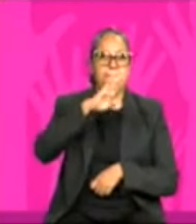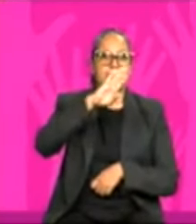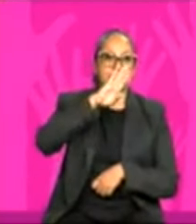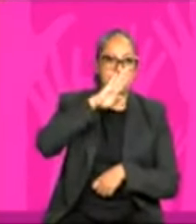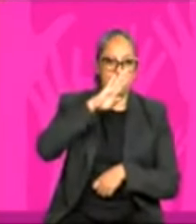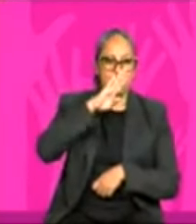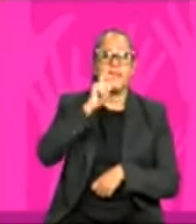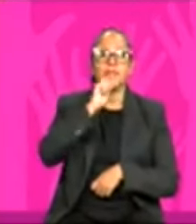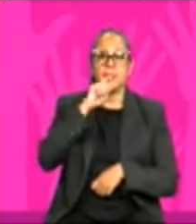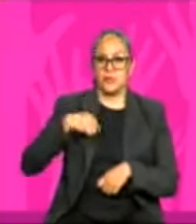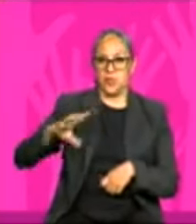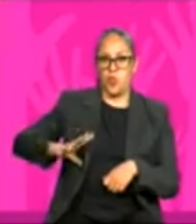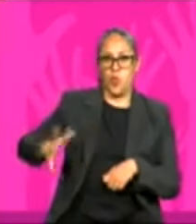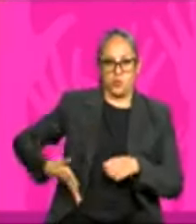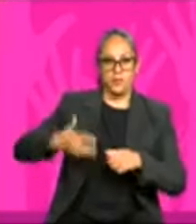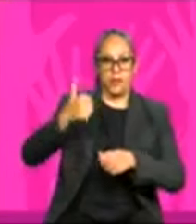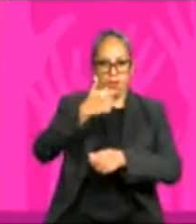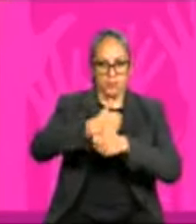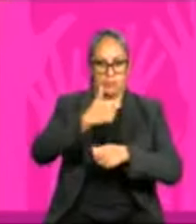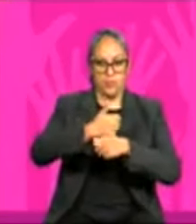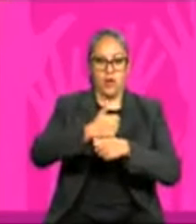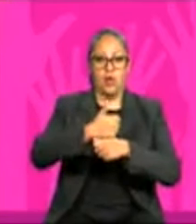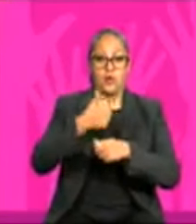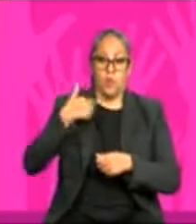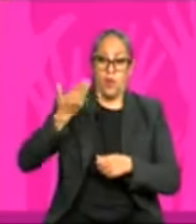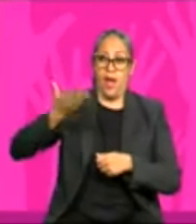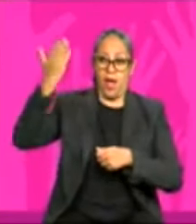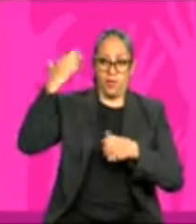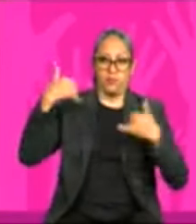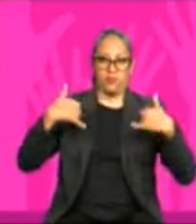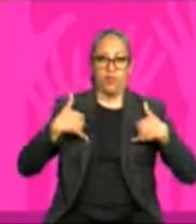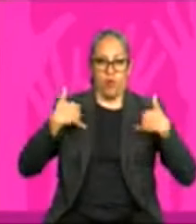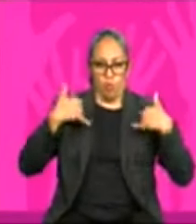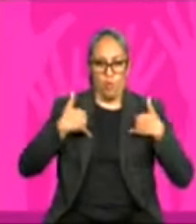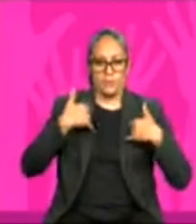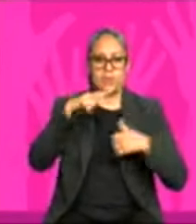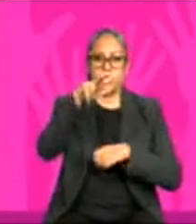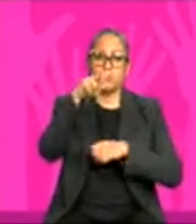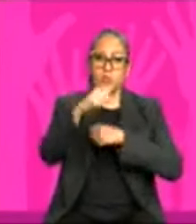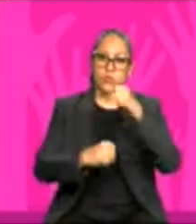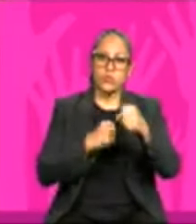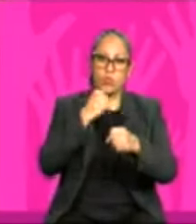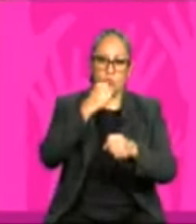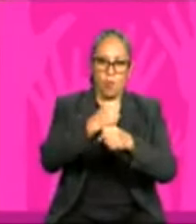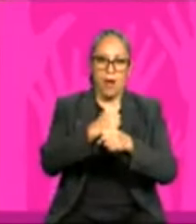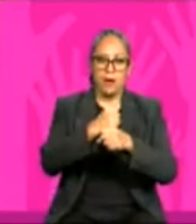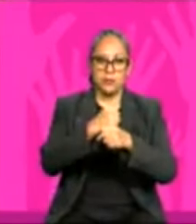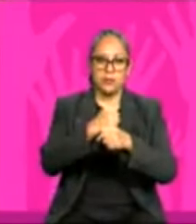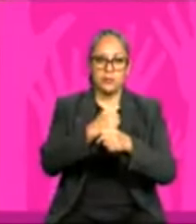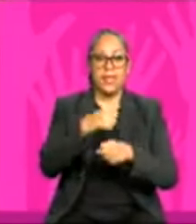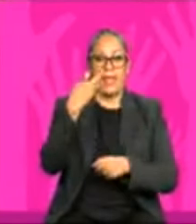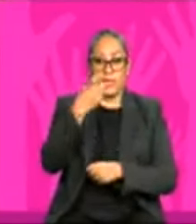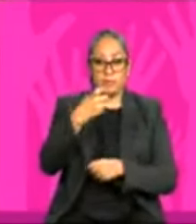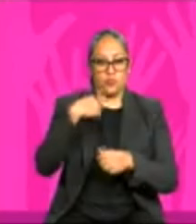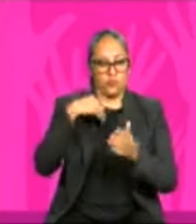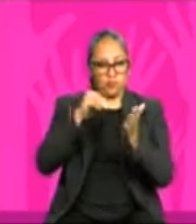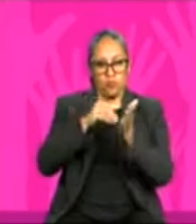orgullosamente abuela. Fui una joven revolucionaria a los 18 años y eso nunca, nunca se